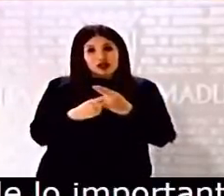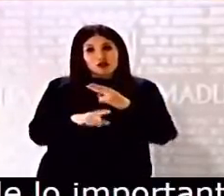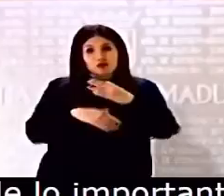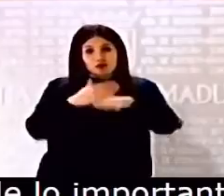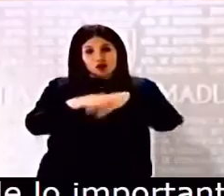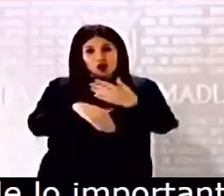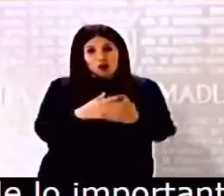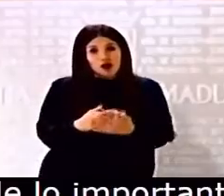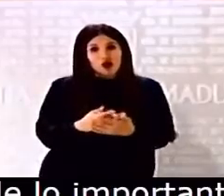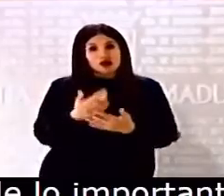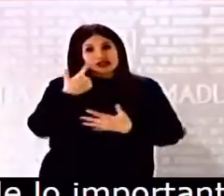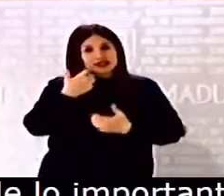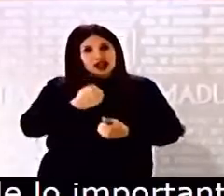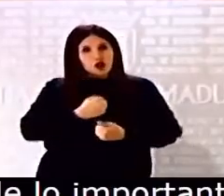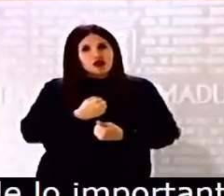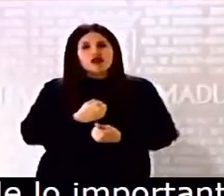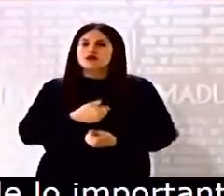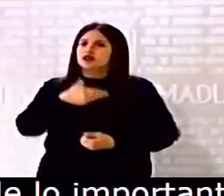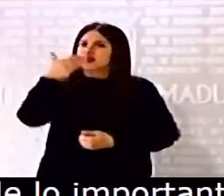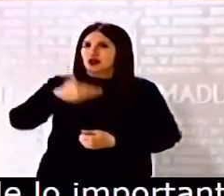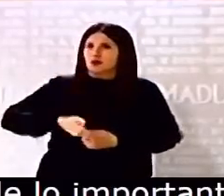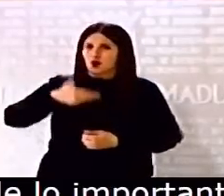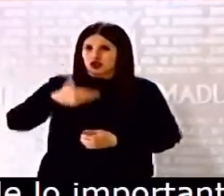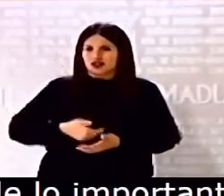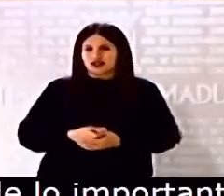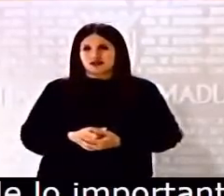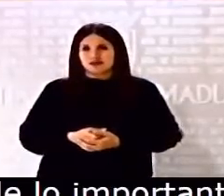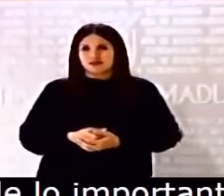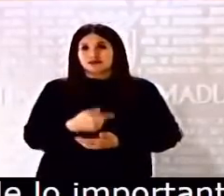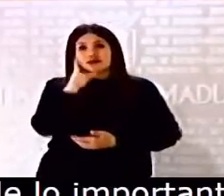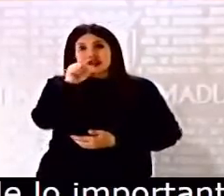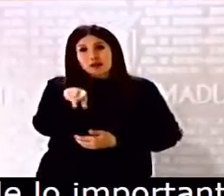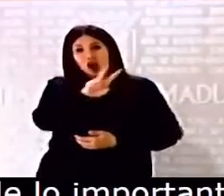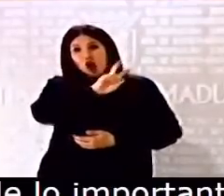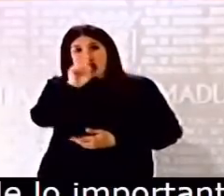la segunda enseñanza que nos deja es que